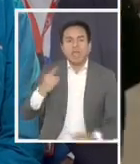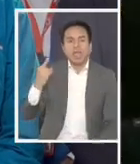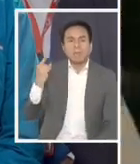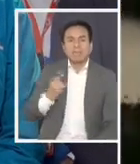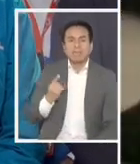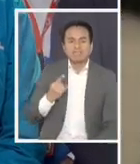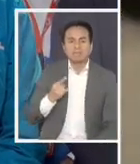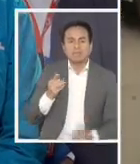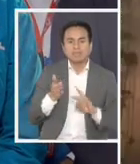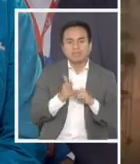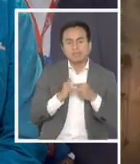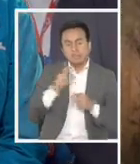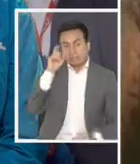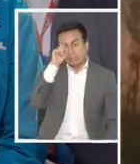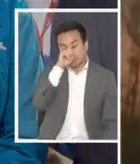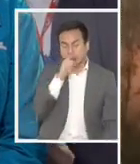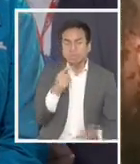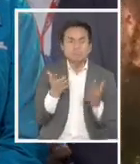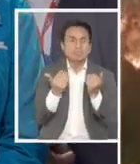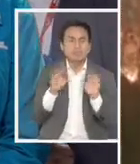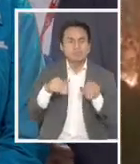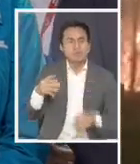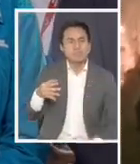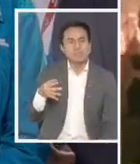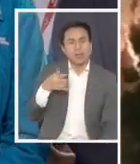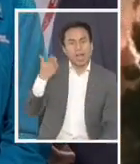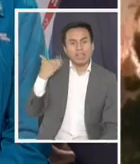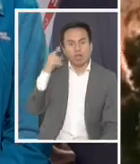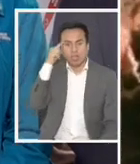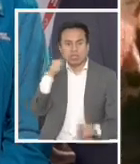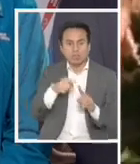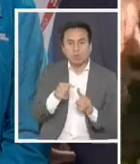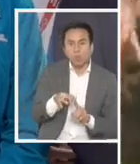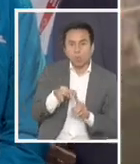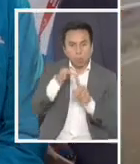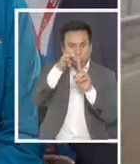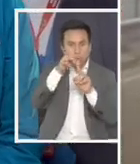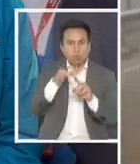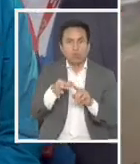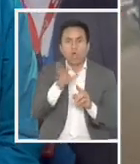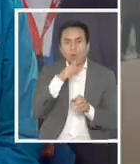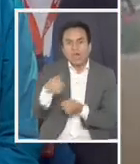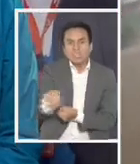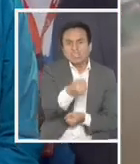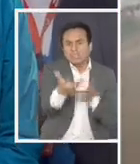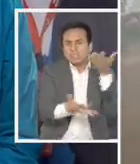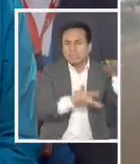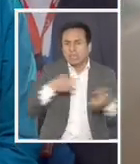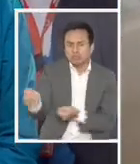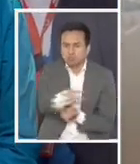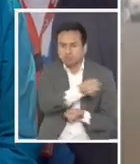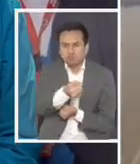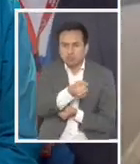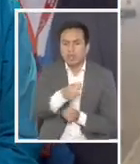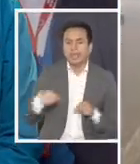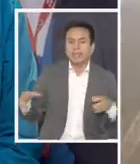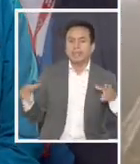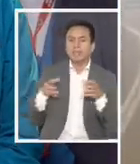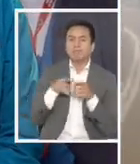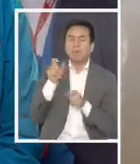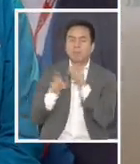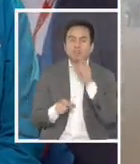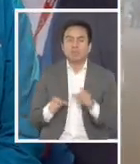emergencia las situaciones críticas y necesitamos como decía anteriormente el objetivo número uno es combatir los incendios y los equipos